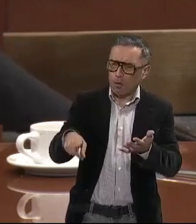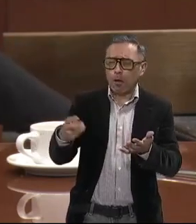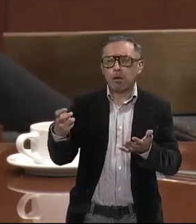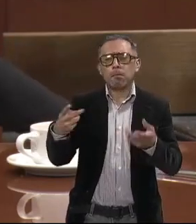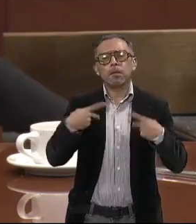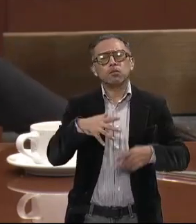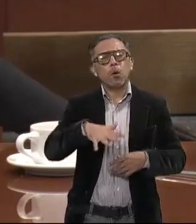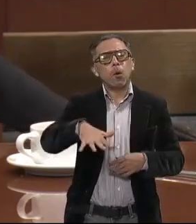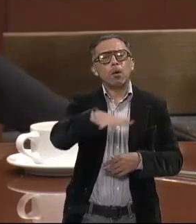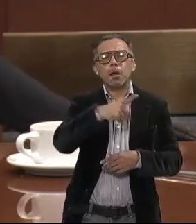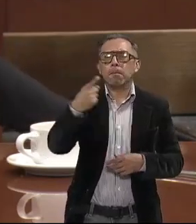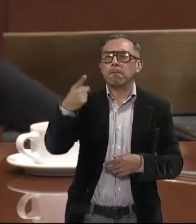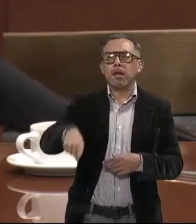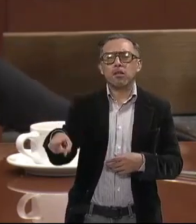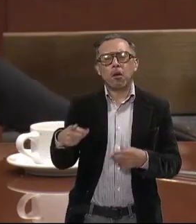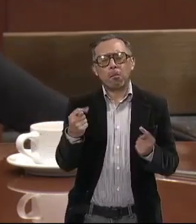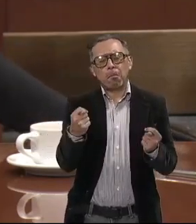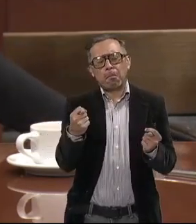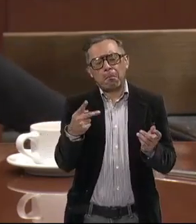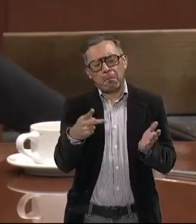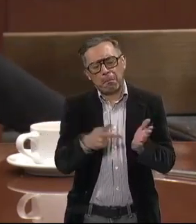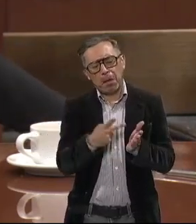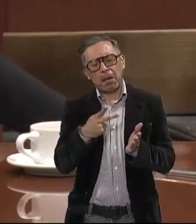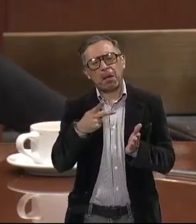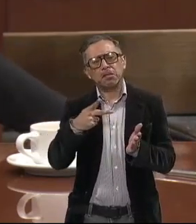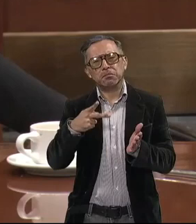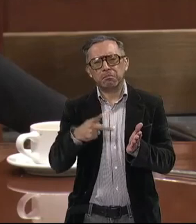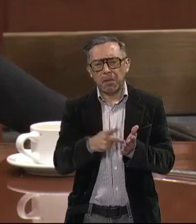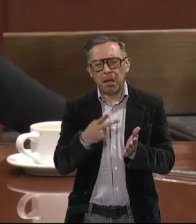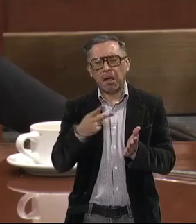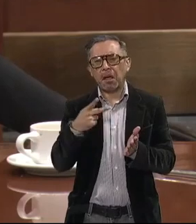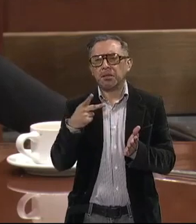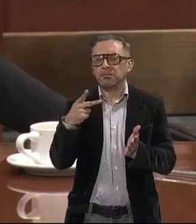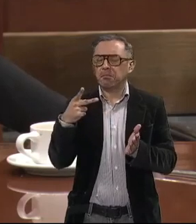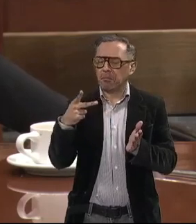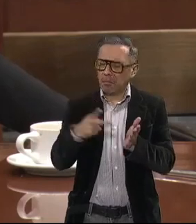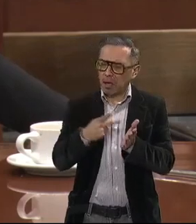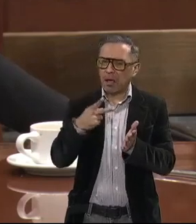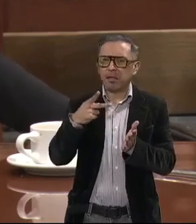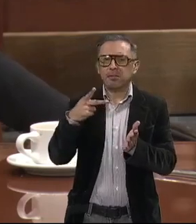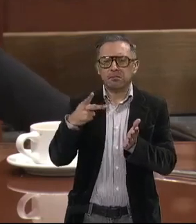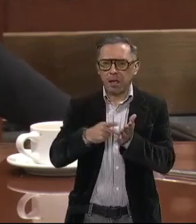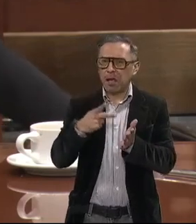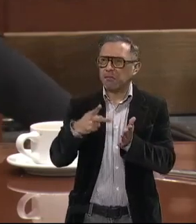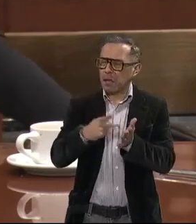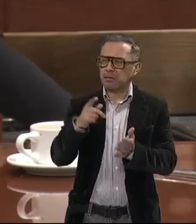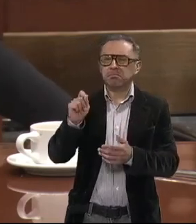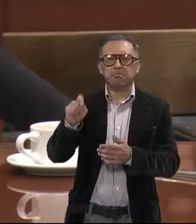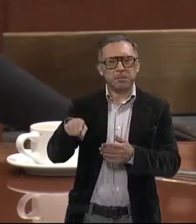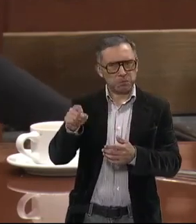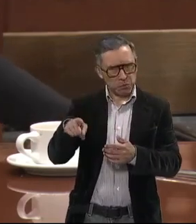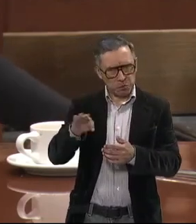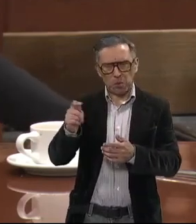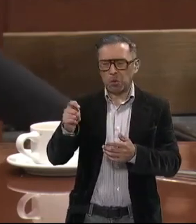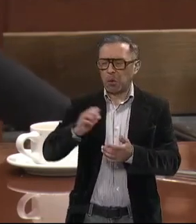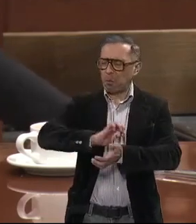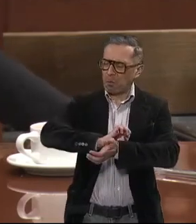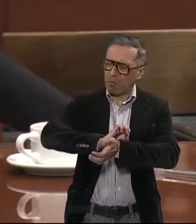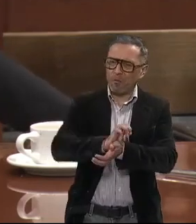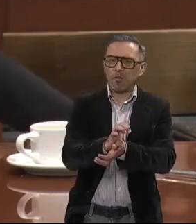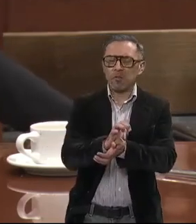una y otra y otra y otra y otra y otra vez. La diferencia